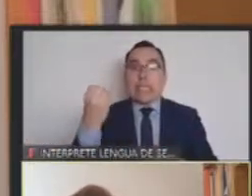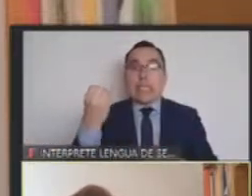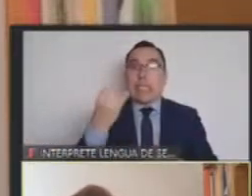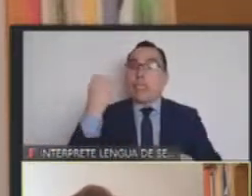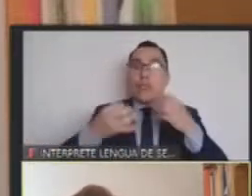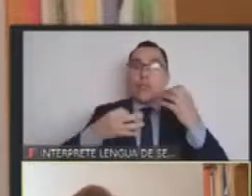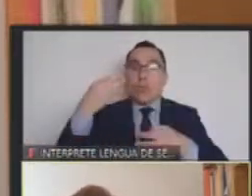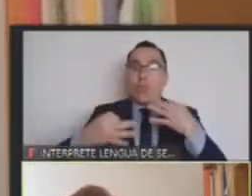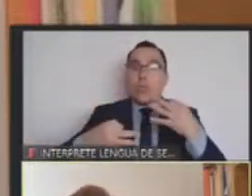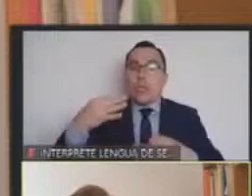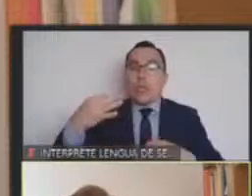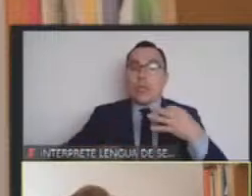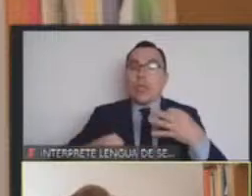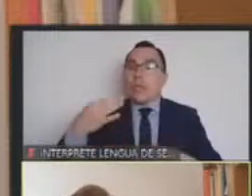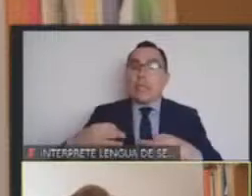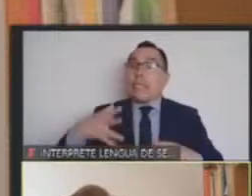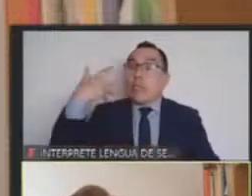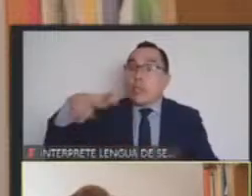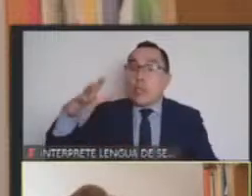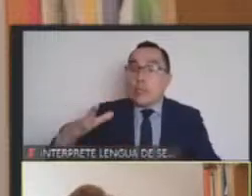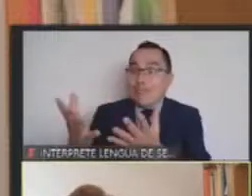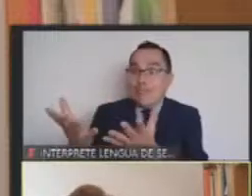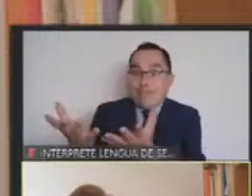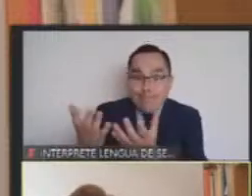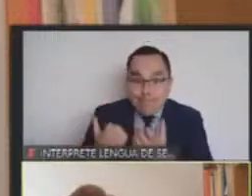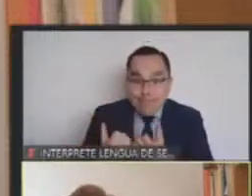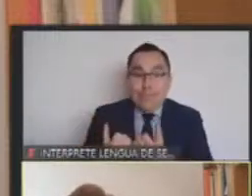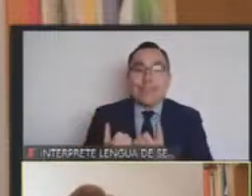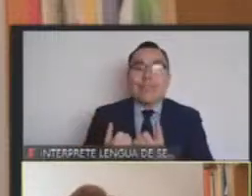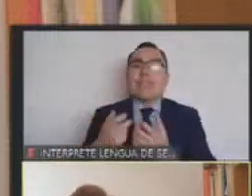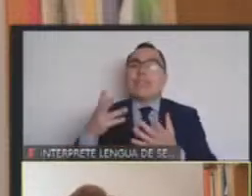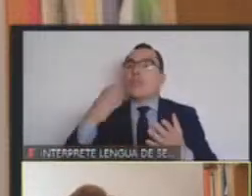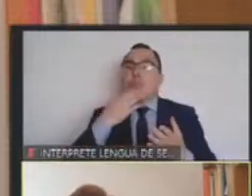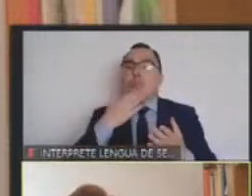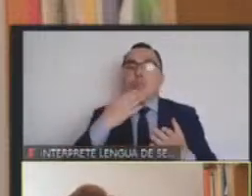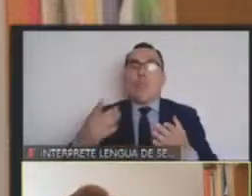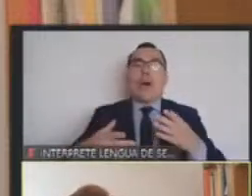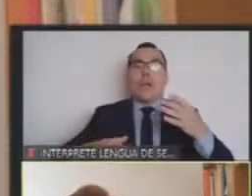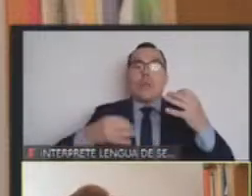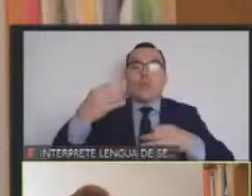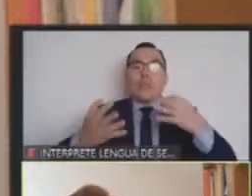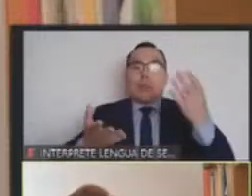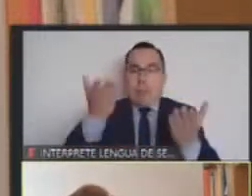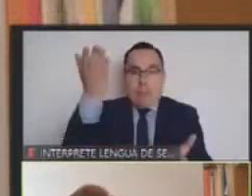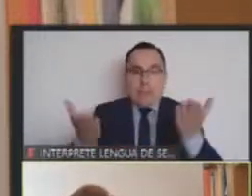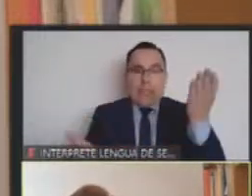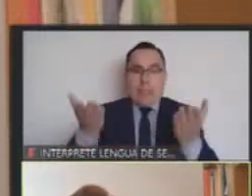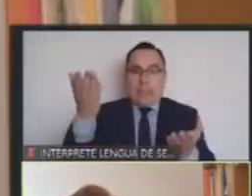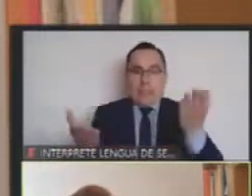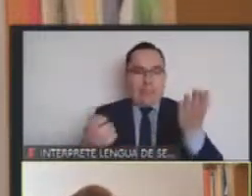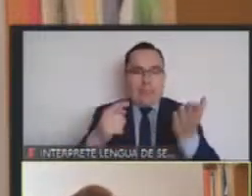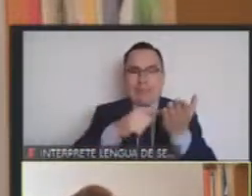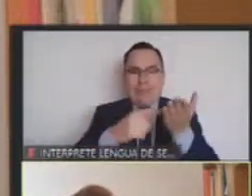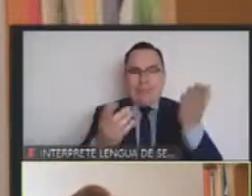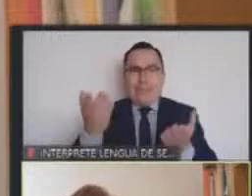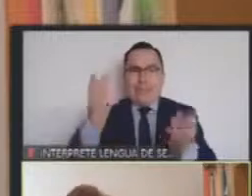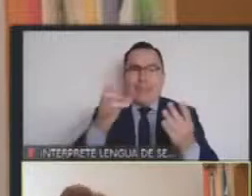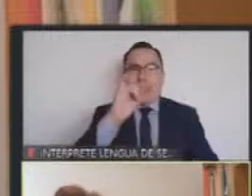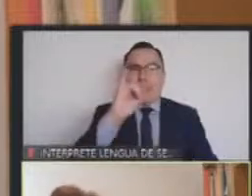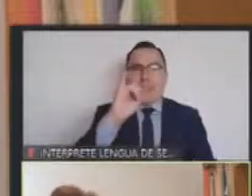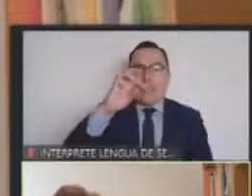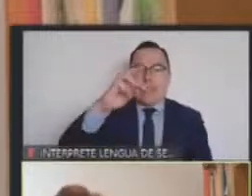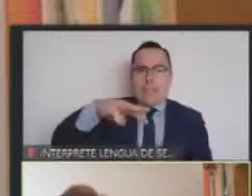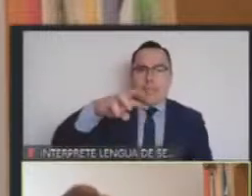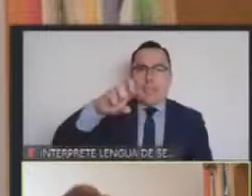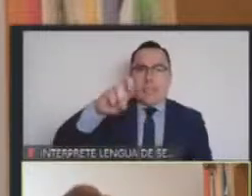judicial requiere también una justicia, debe garantizar también una justicia imparcial. Para ello es indispensable que los